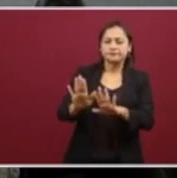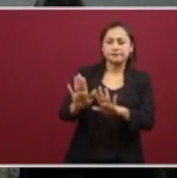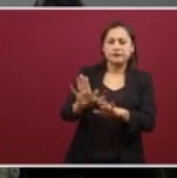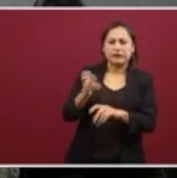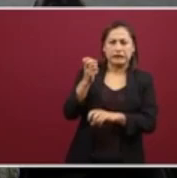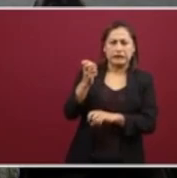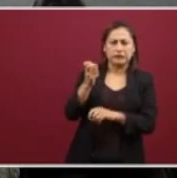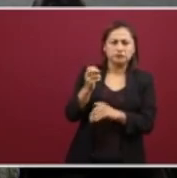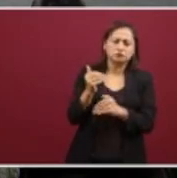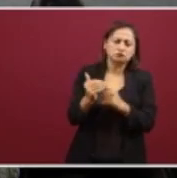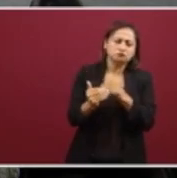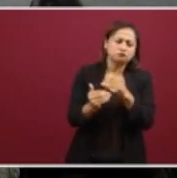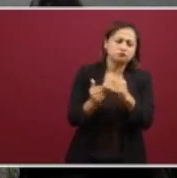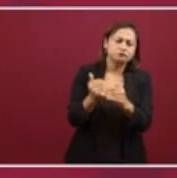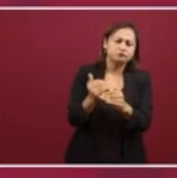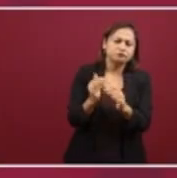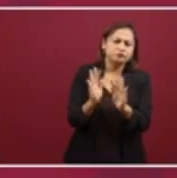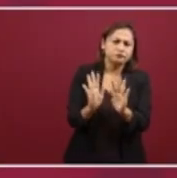pero